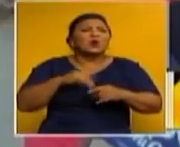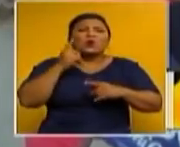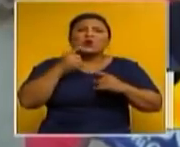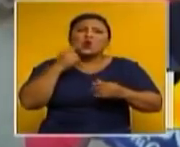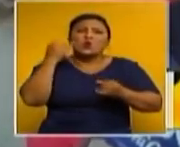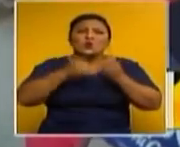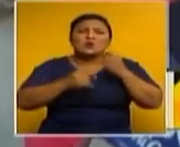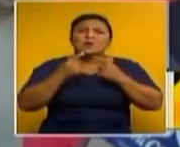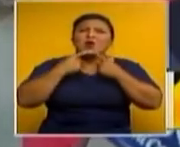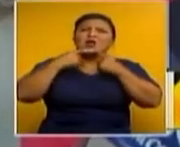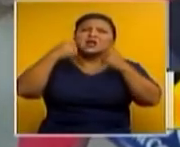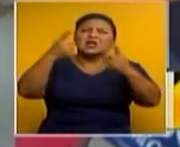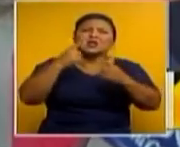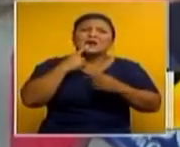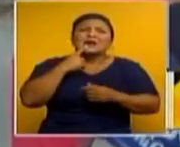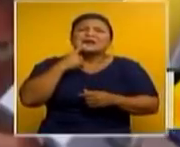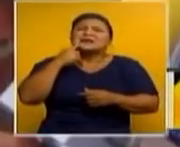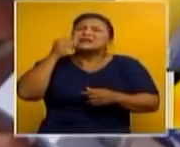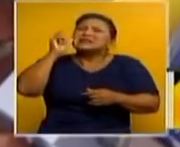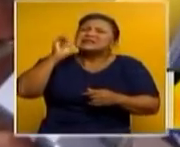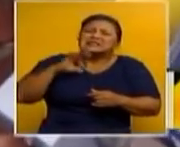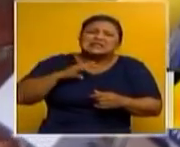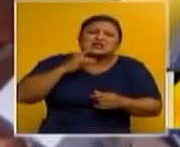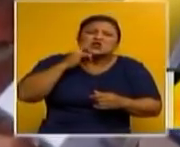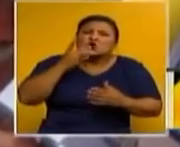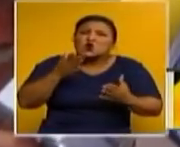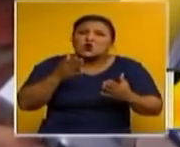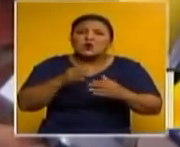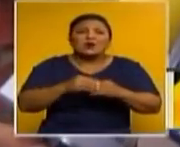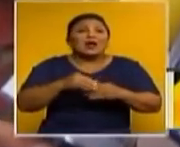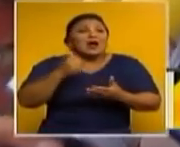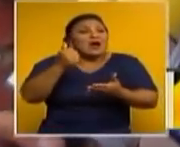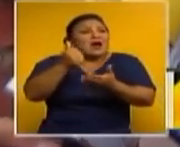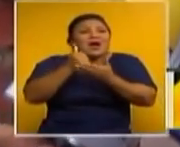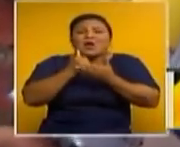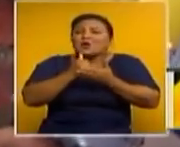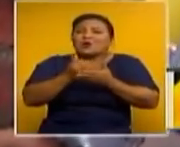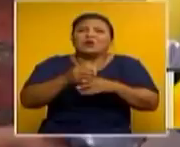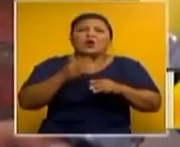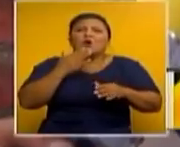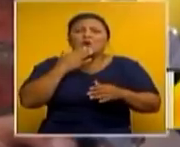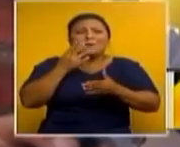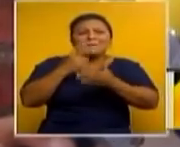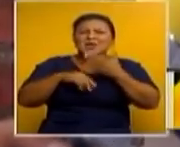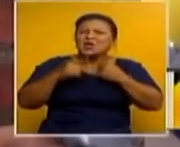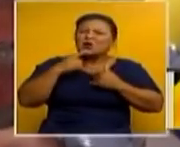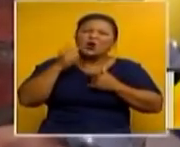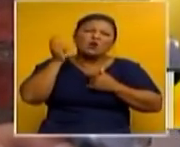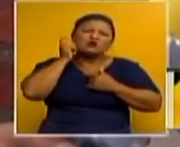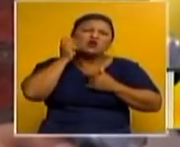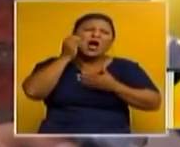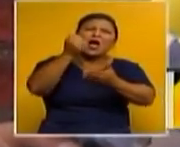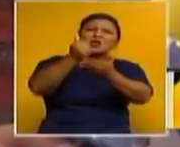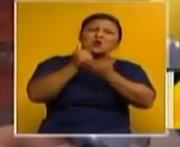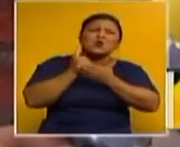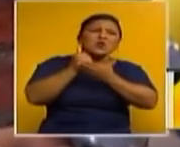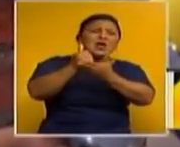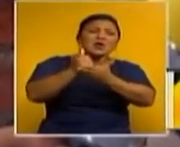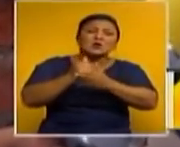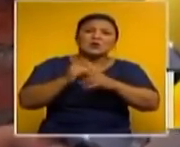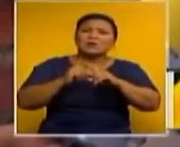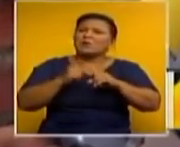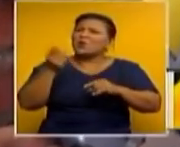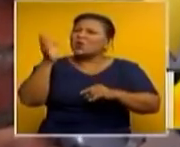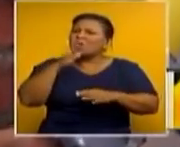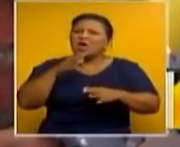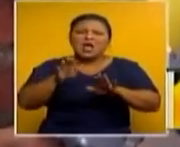grito fue señora, dijo. Que pidieron auxilio, como si mi hijo había escuchado eso, auxilio. Y nadie abría